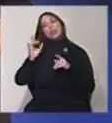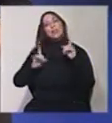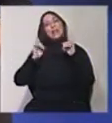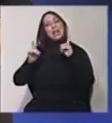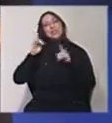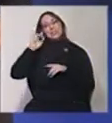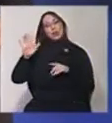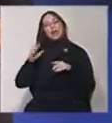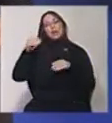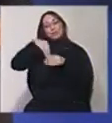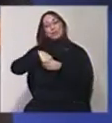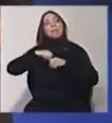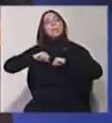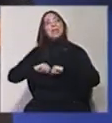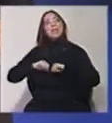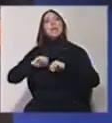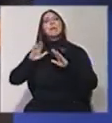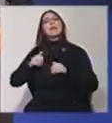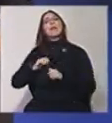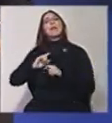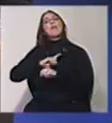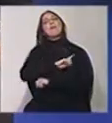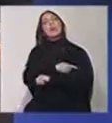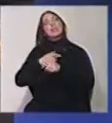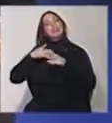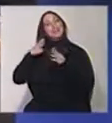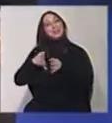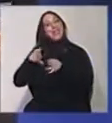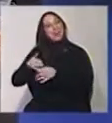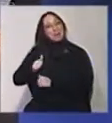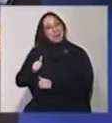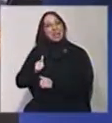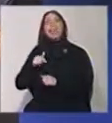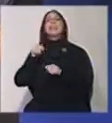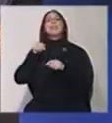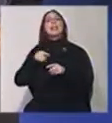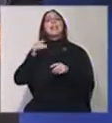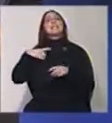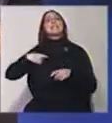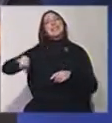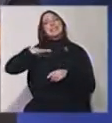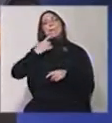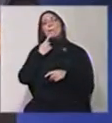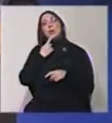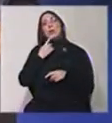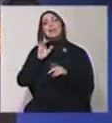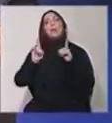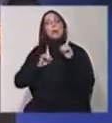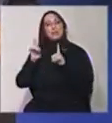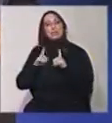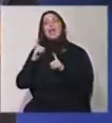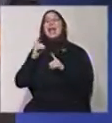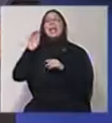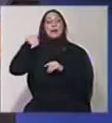equipo de investigación del Programa Regional de Fuerzas Armadas y Sociedad del Instituto de Ciencia Política de la Universidad de la República. Va a ser nuestro